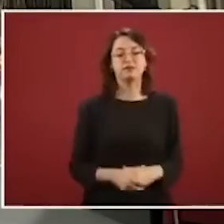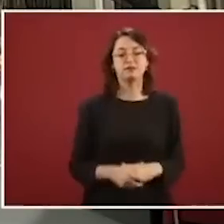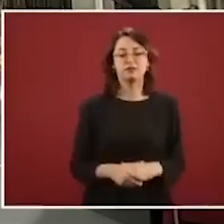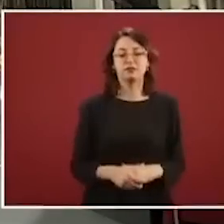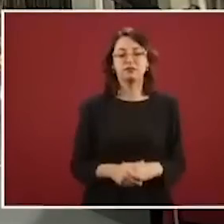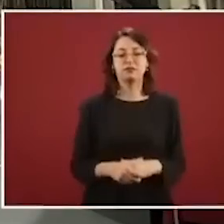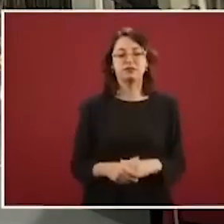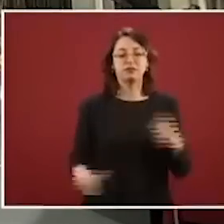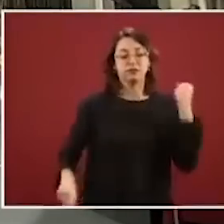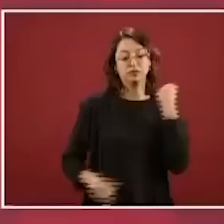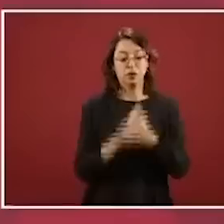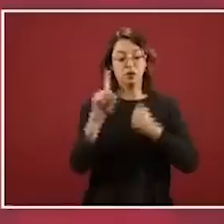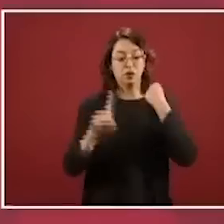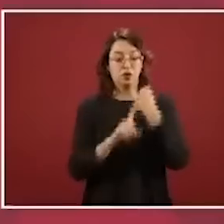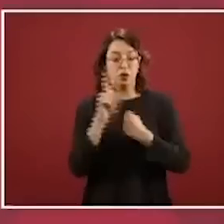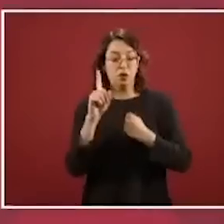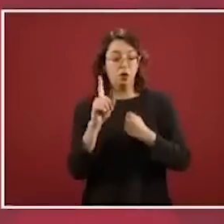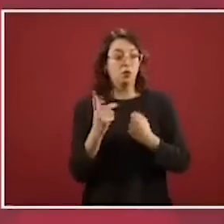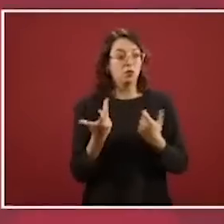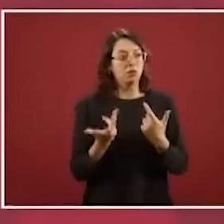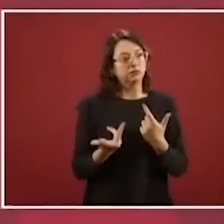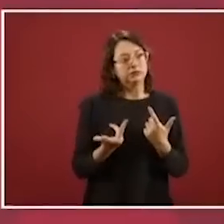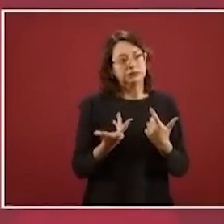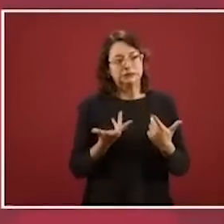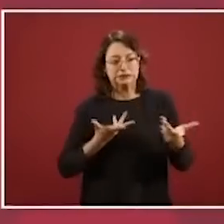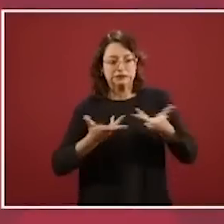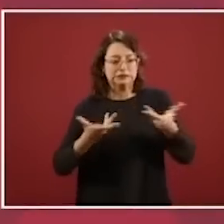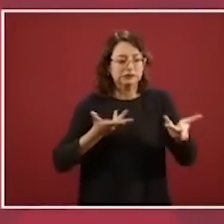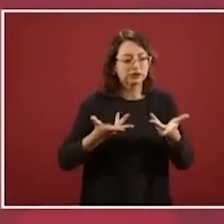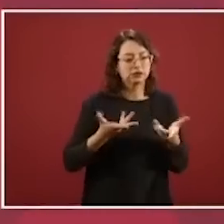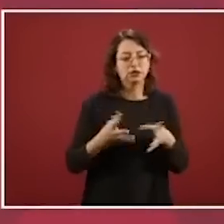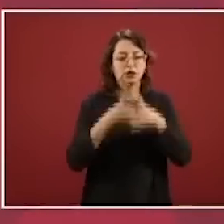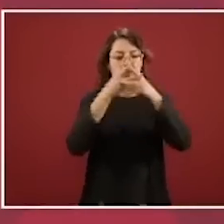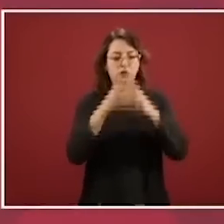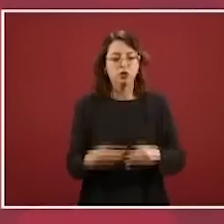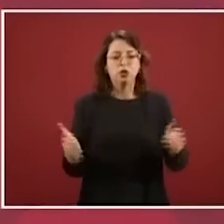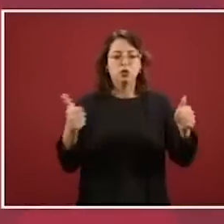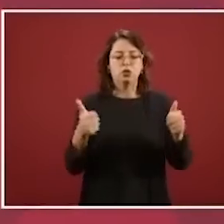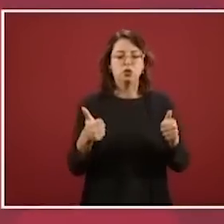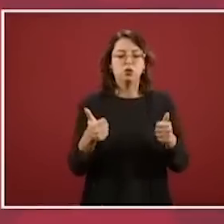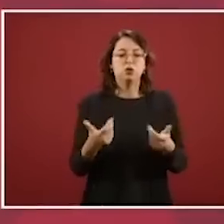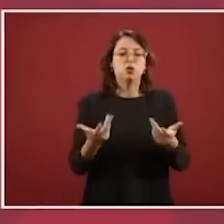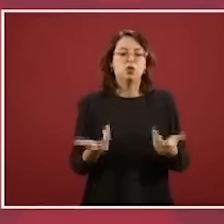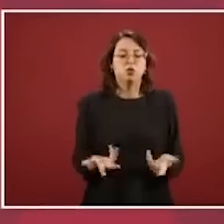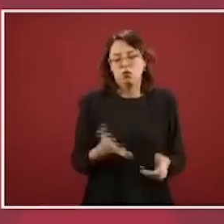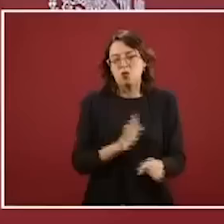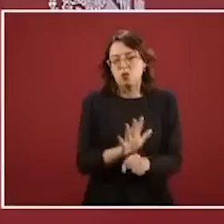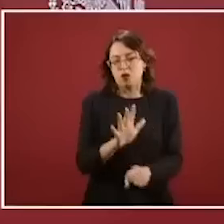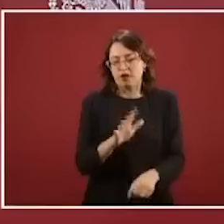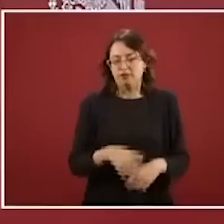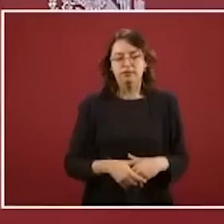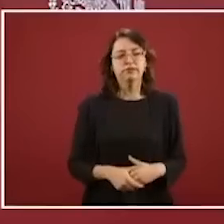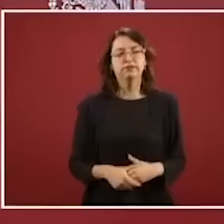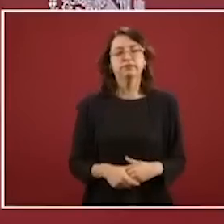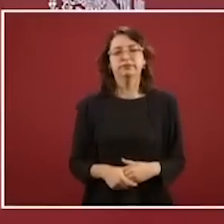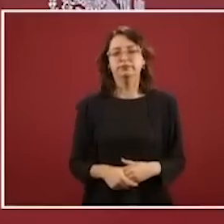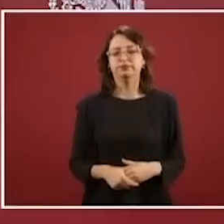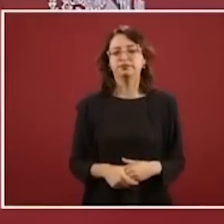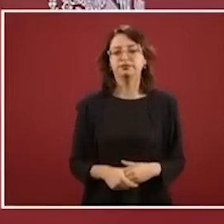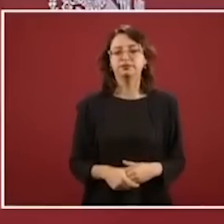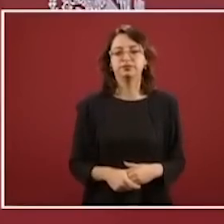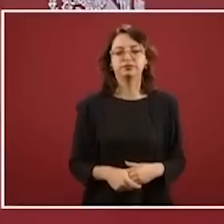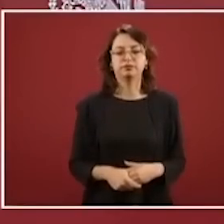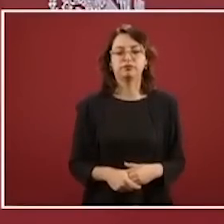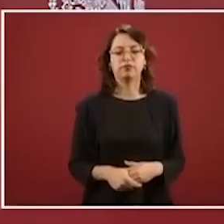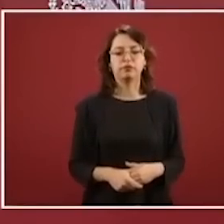de controversias con nuestros vecinos, que entre otros capítulos son los siguientes: Trato